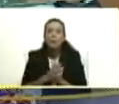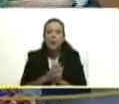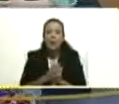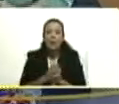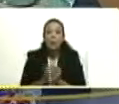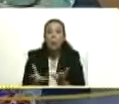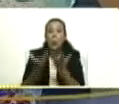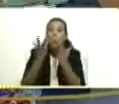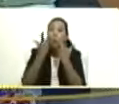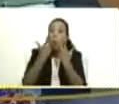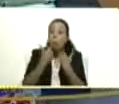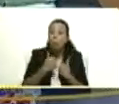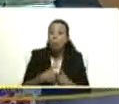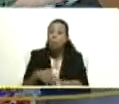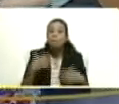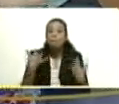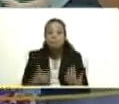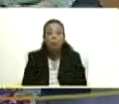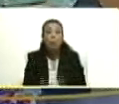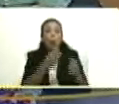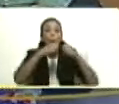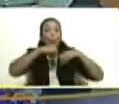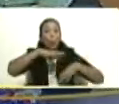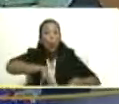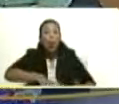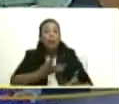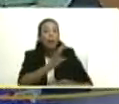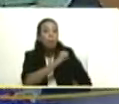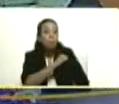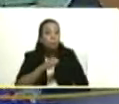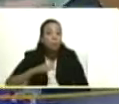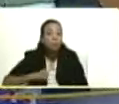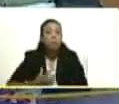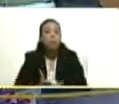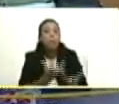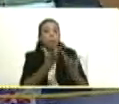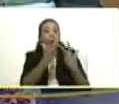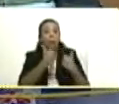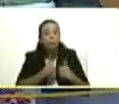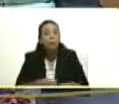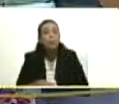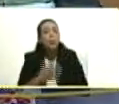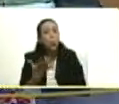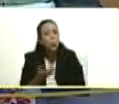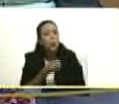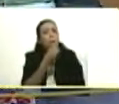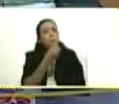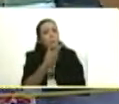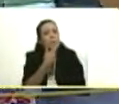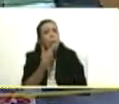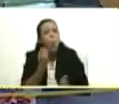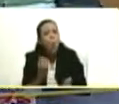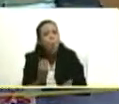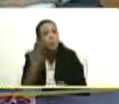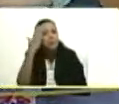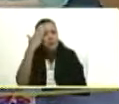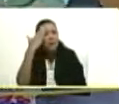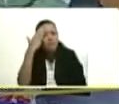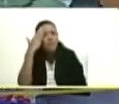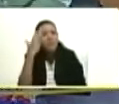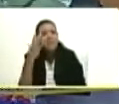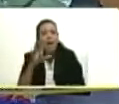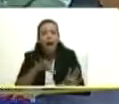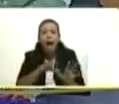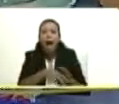echaron, bueno, me relataron esta historia muy bonita de cómo se enteraron ellos que habían